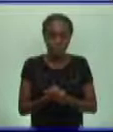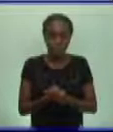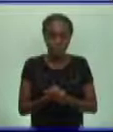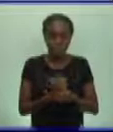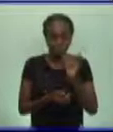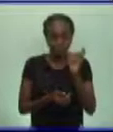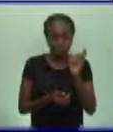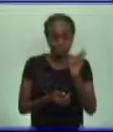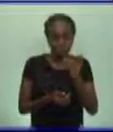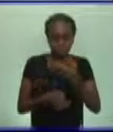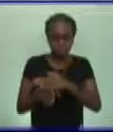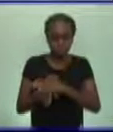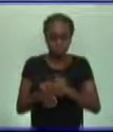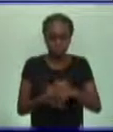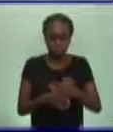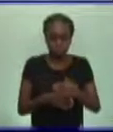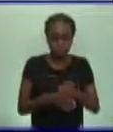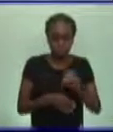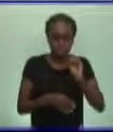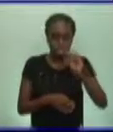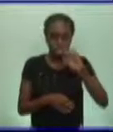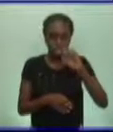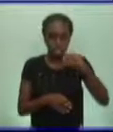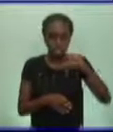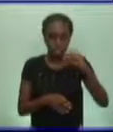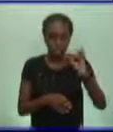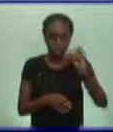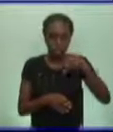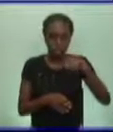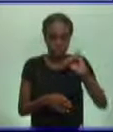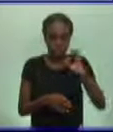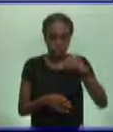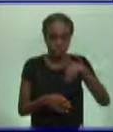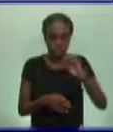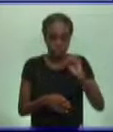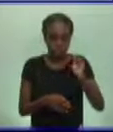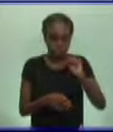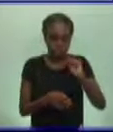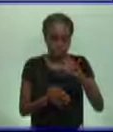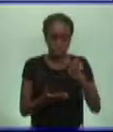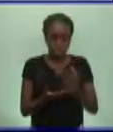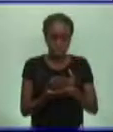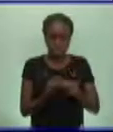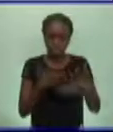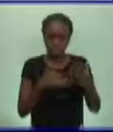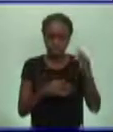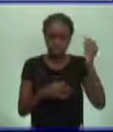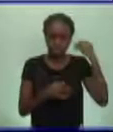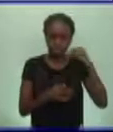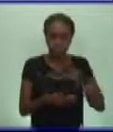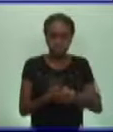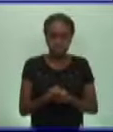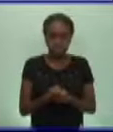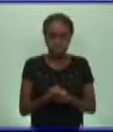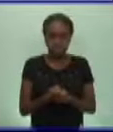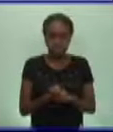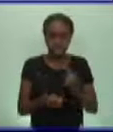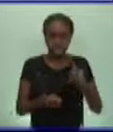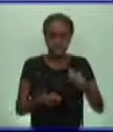esdrújula, sinónimos, antónimos y realizarás dictados. ¿Qué